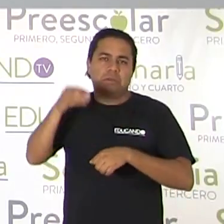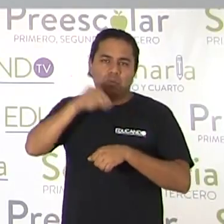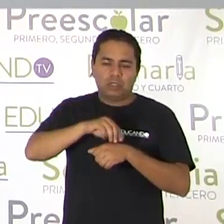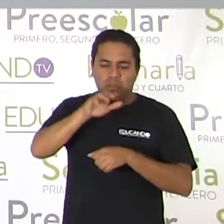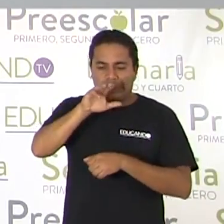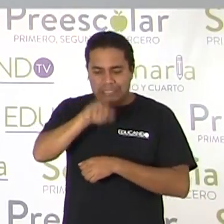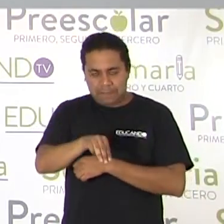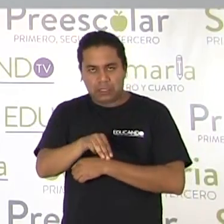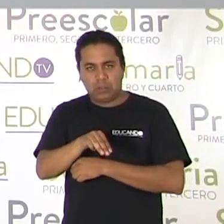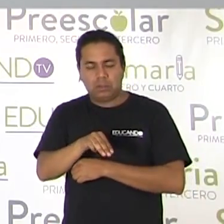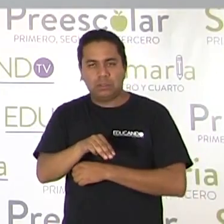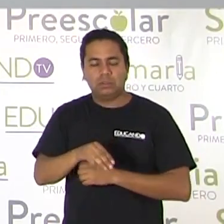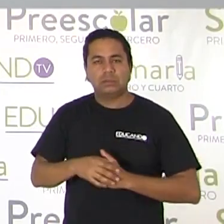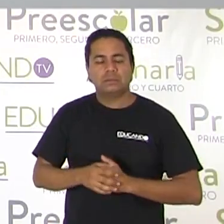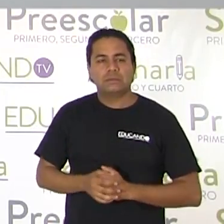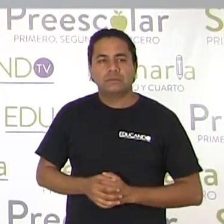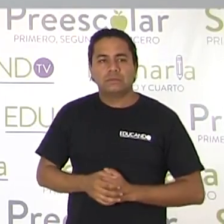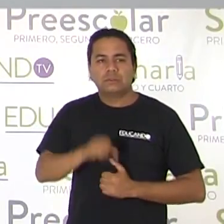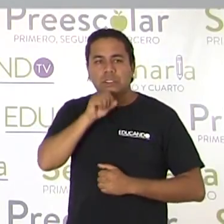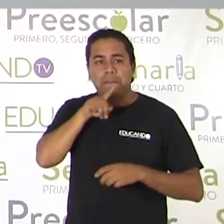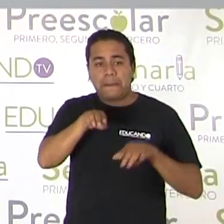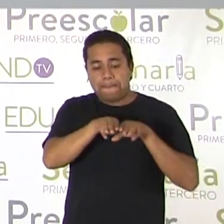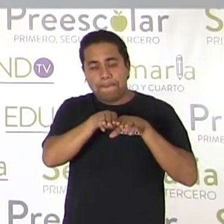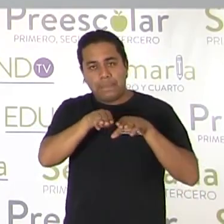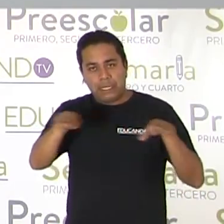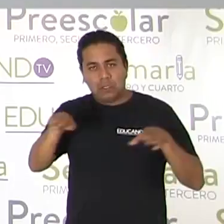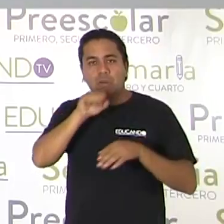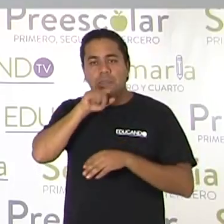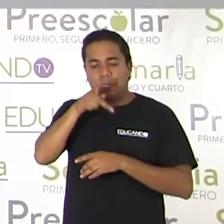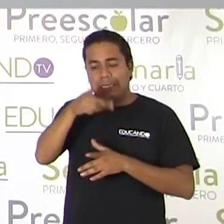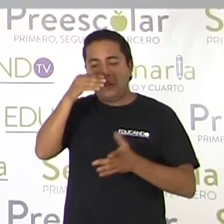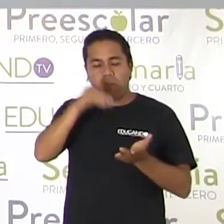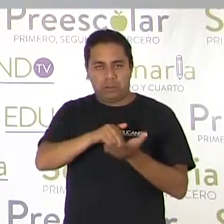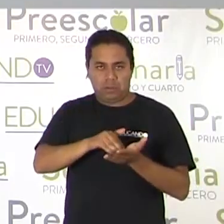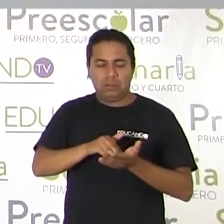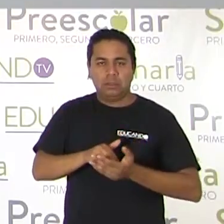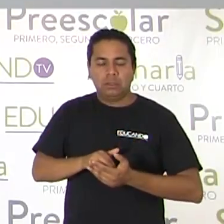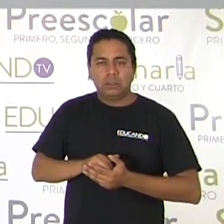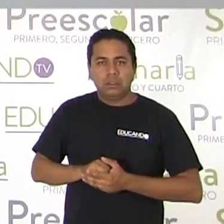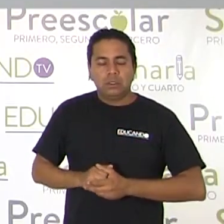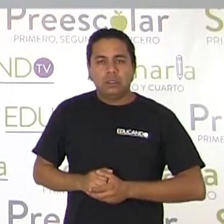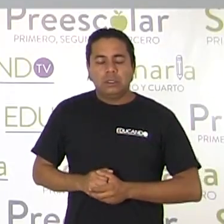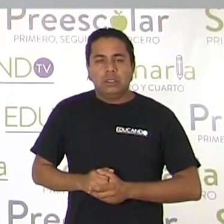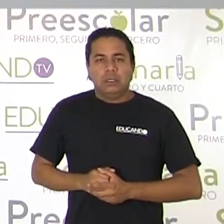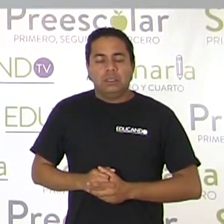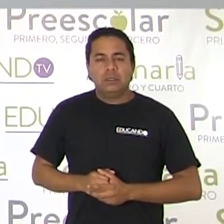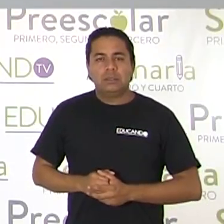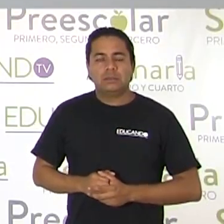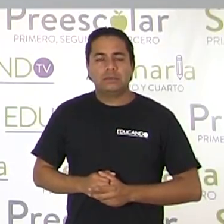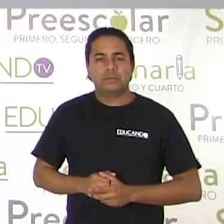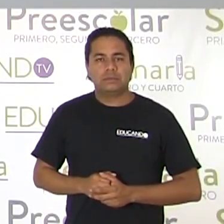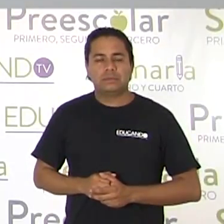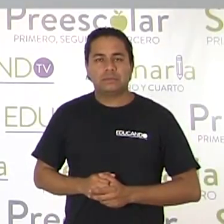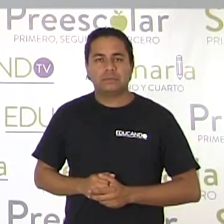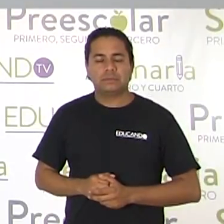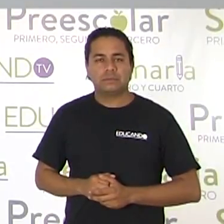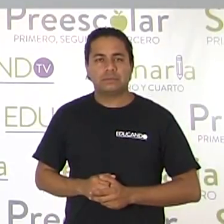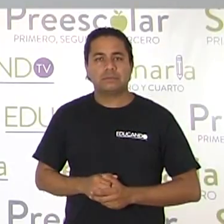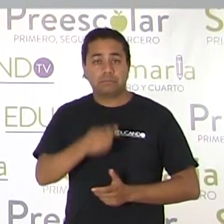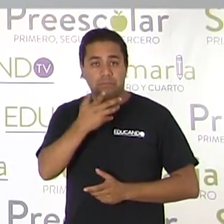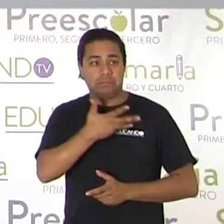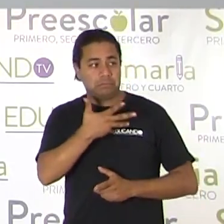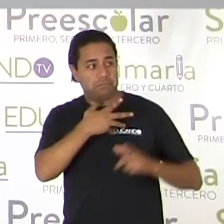centímetro, el metro y el kilómetro. Metro y kilómetro. Aquí